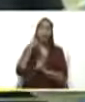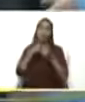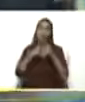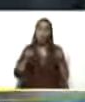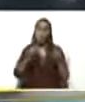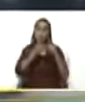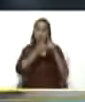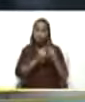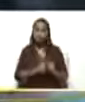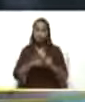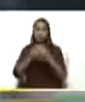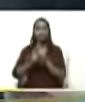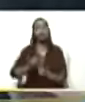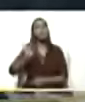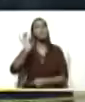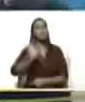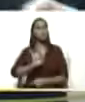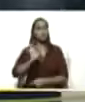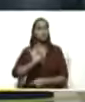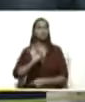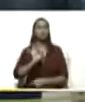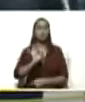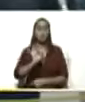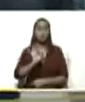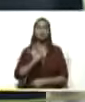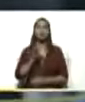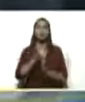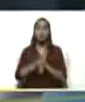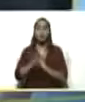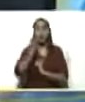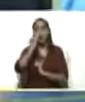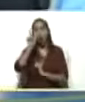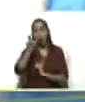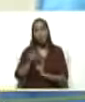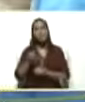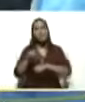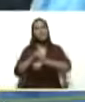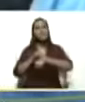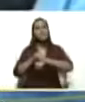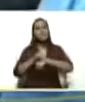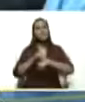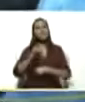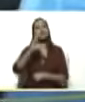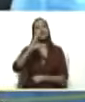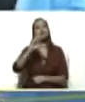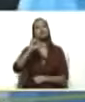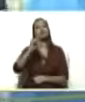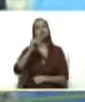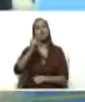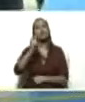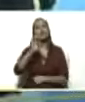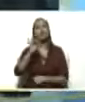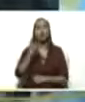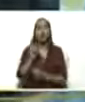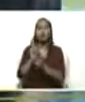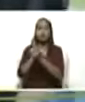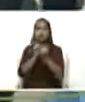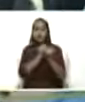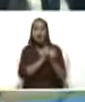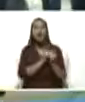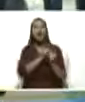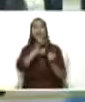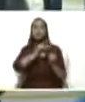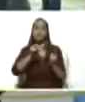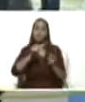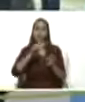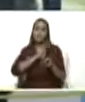2020. Ha sido también el acercamiento que ha tenido el ministro Wilmar Castro Soteldo con cada uno de los productores y caficultores de nuestro